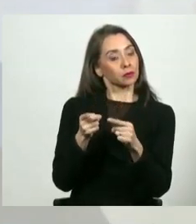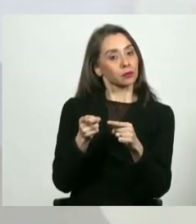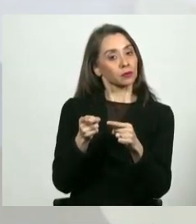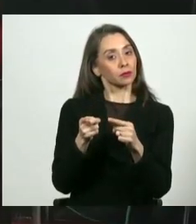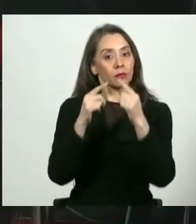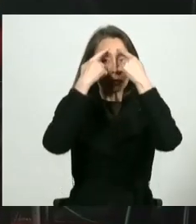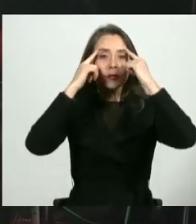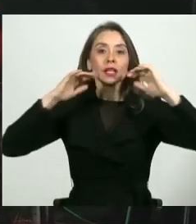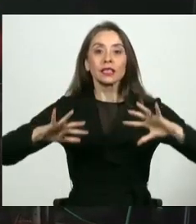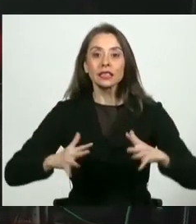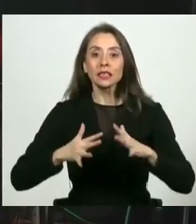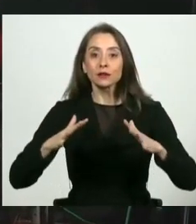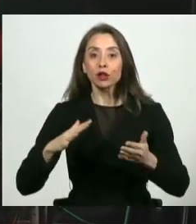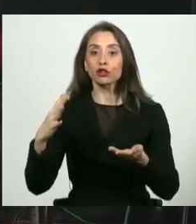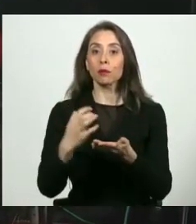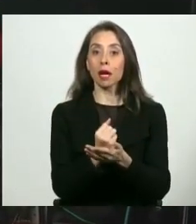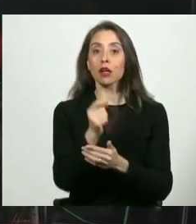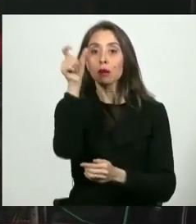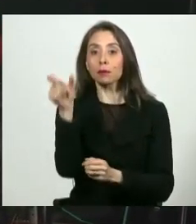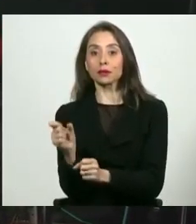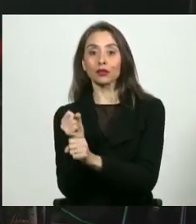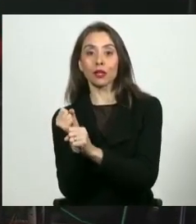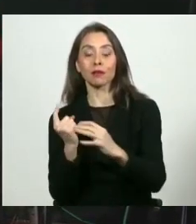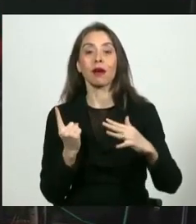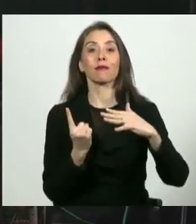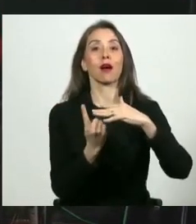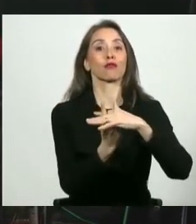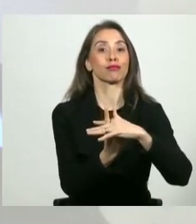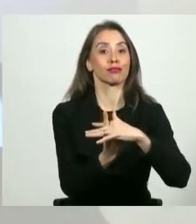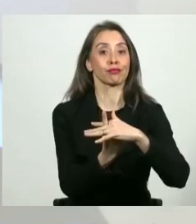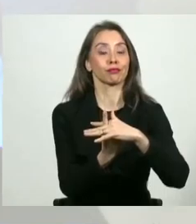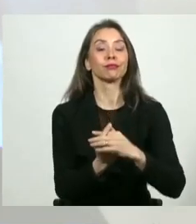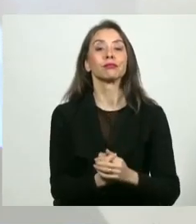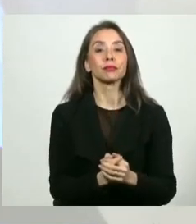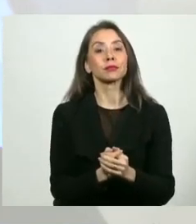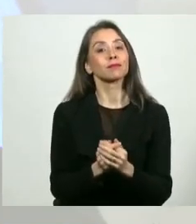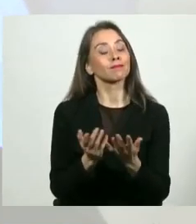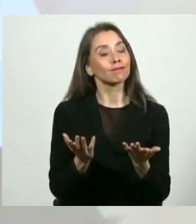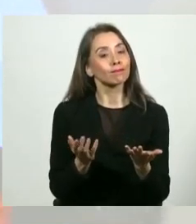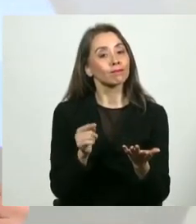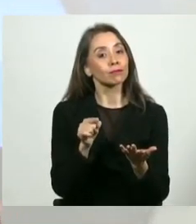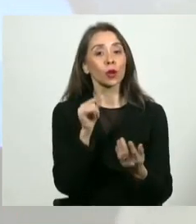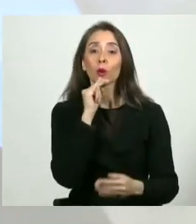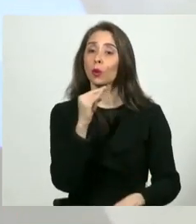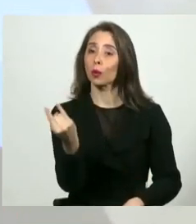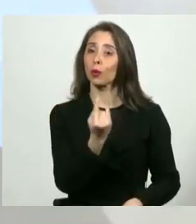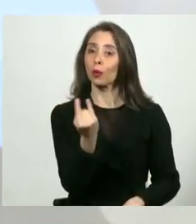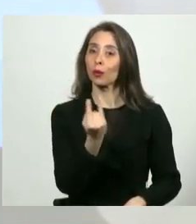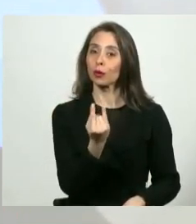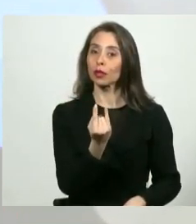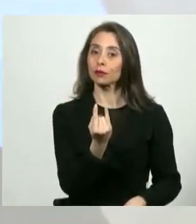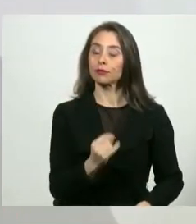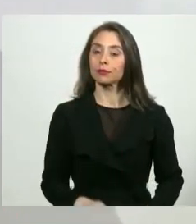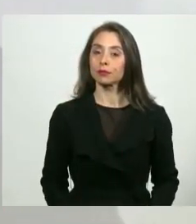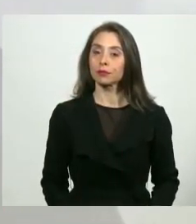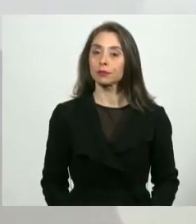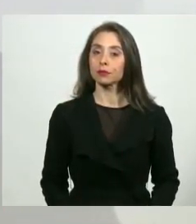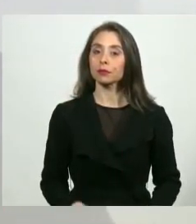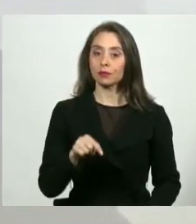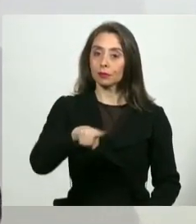los esfuerzos por lograr la inclusión laboral en este segmento de la población resultan urgentes.